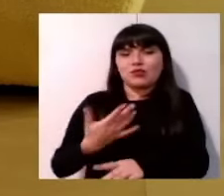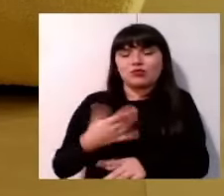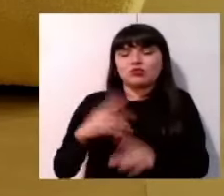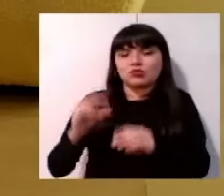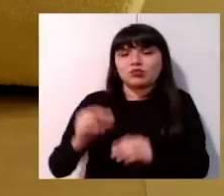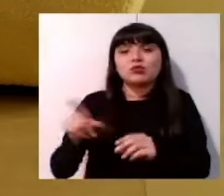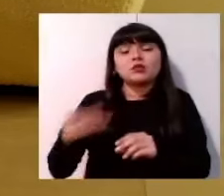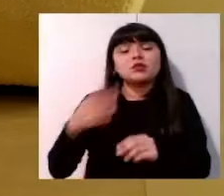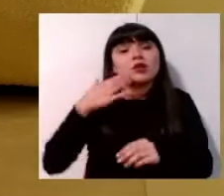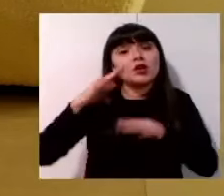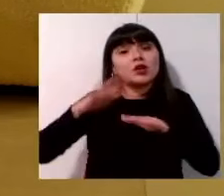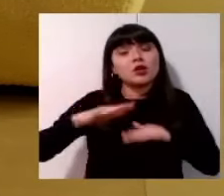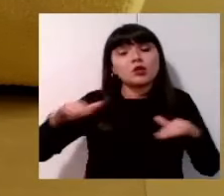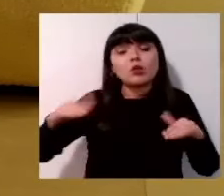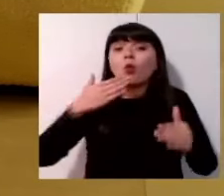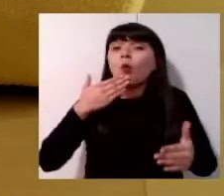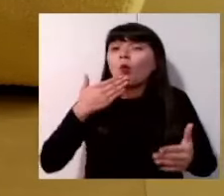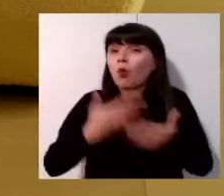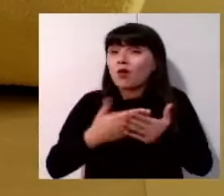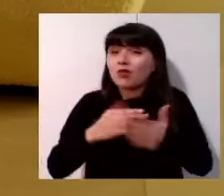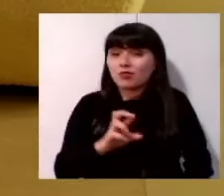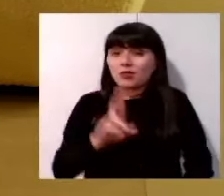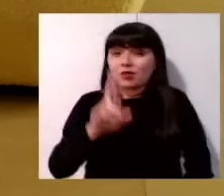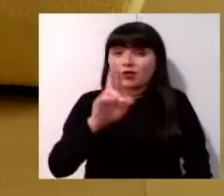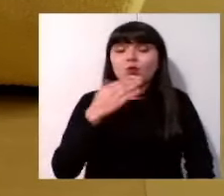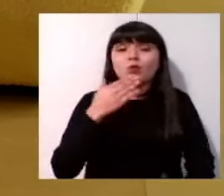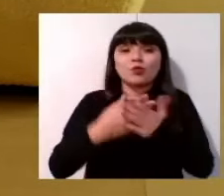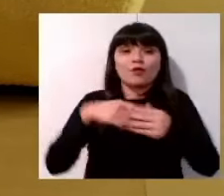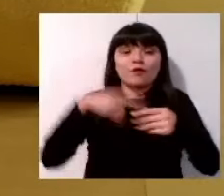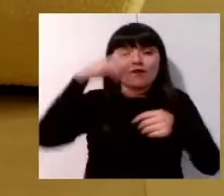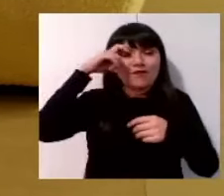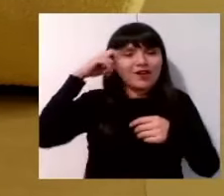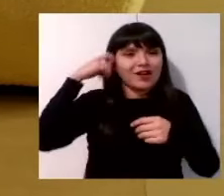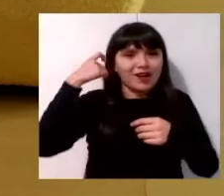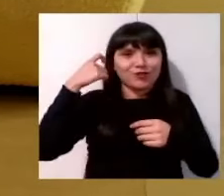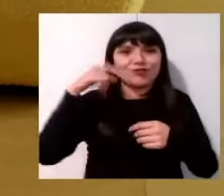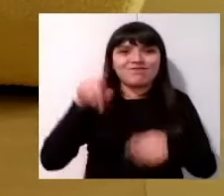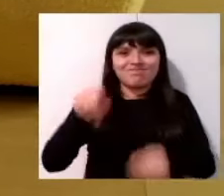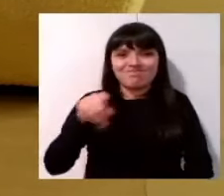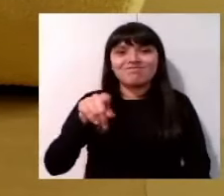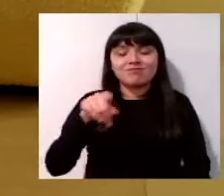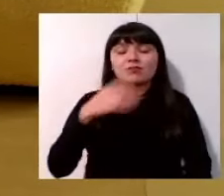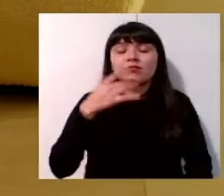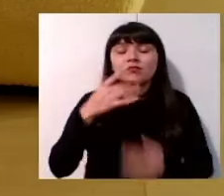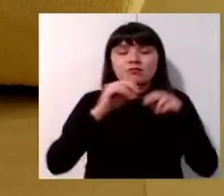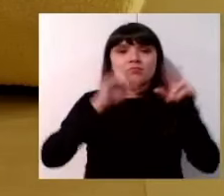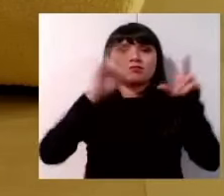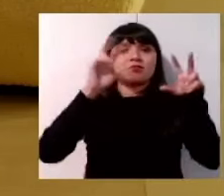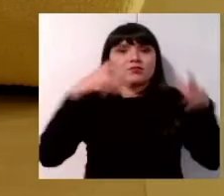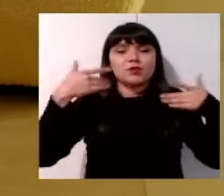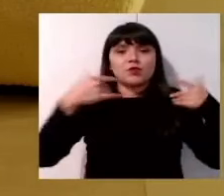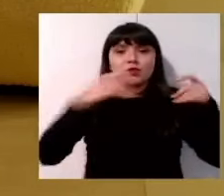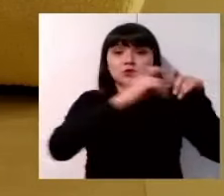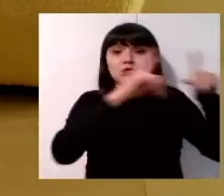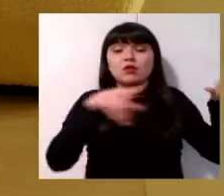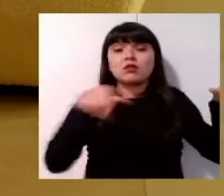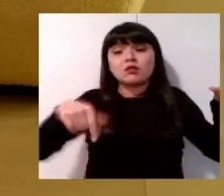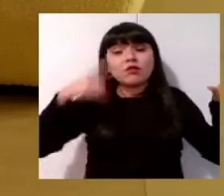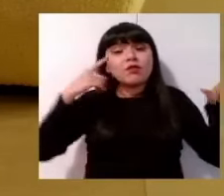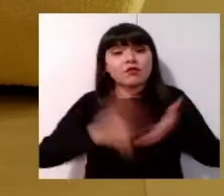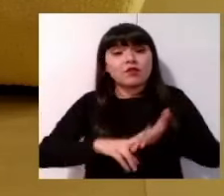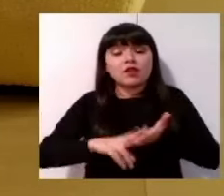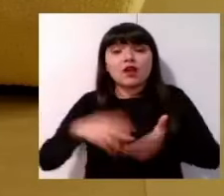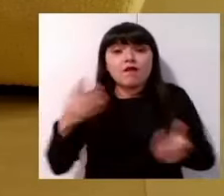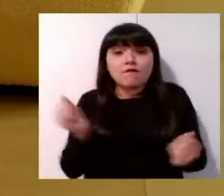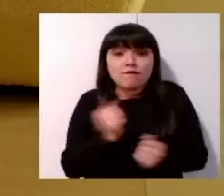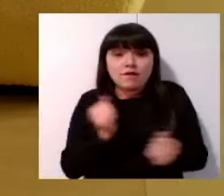son cuando hay luz hasta más tarde, hay calor que dificulta más el inicio del sueño. Entonces eso igual ayuda, el frío ayuda a dormir, no el frío extremo